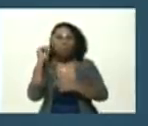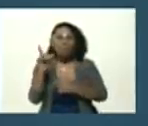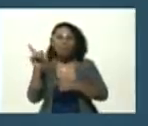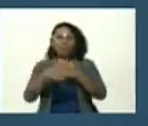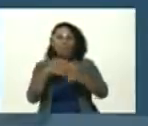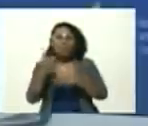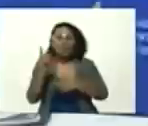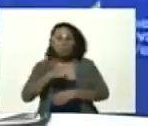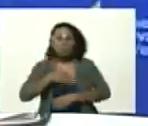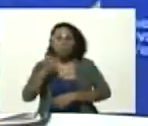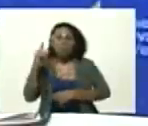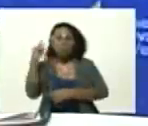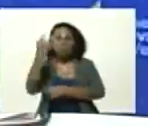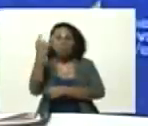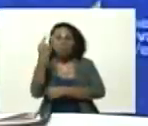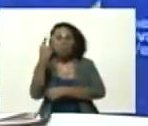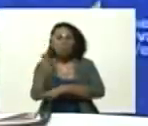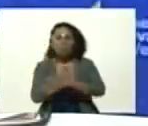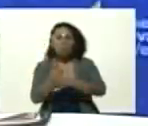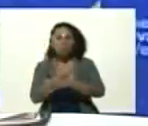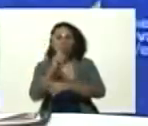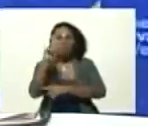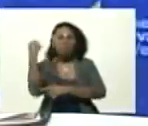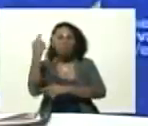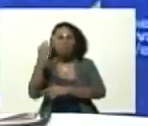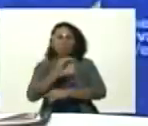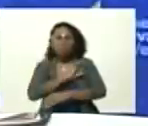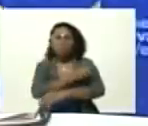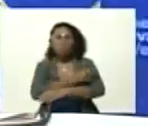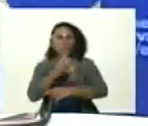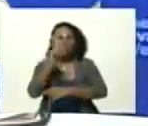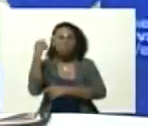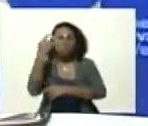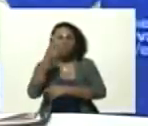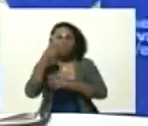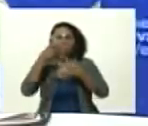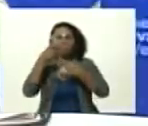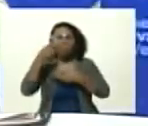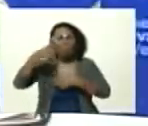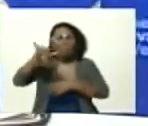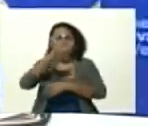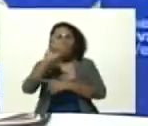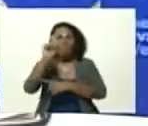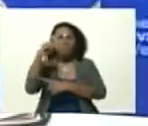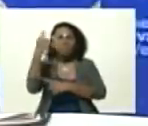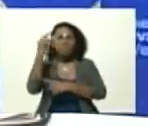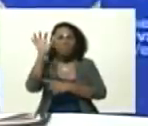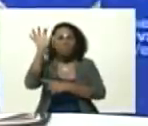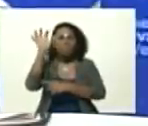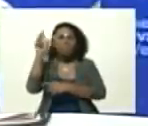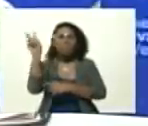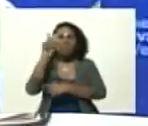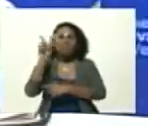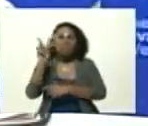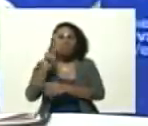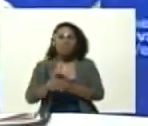posible un solo gobierno, un solo poder, un solo pueblo, una sola patria.